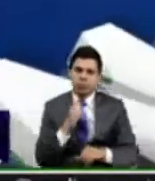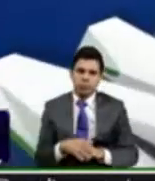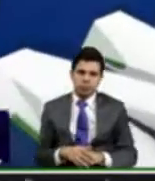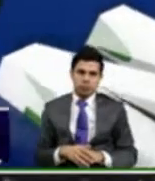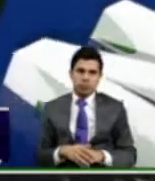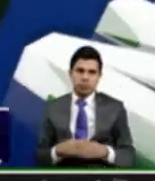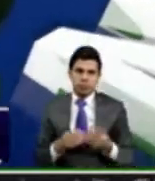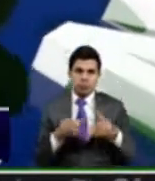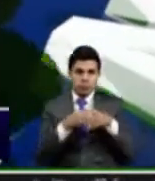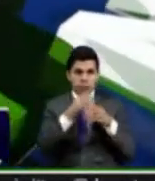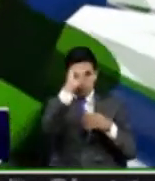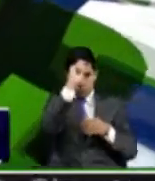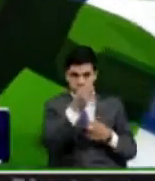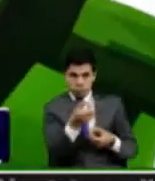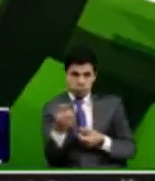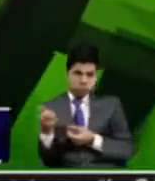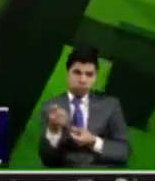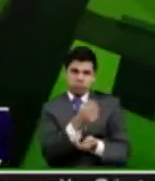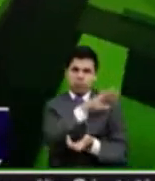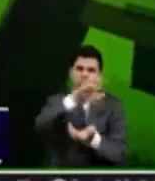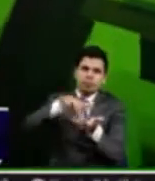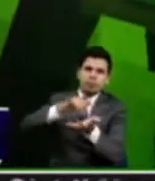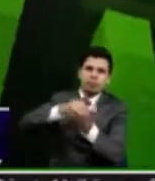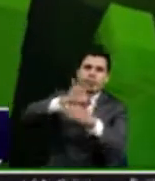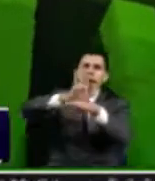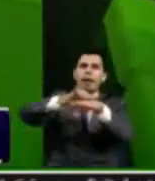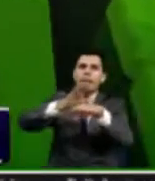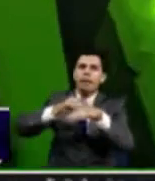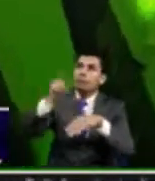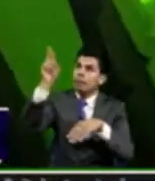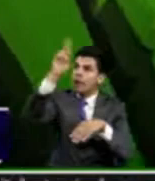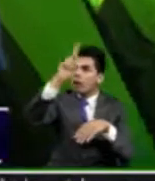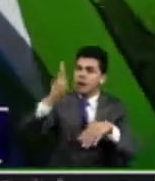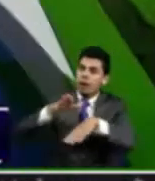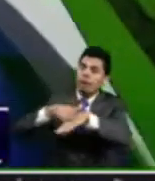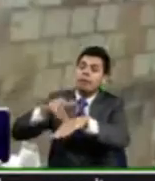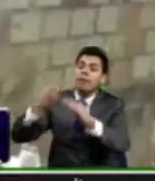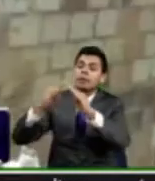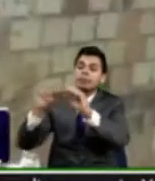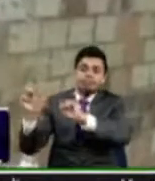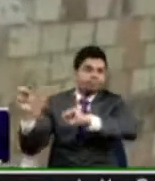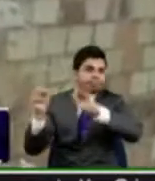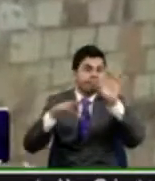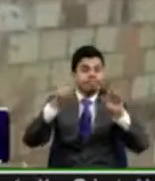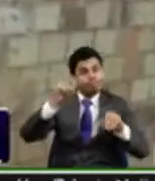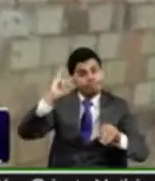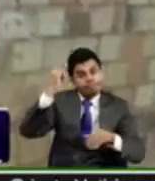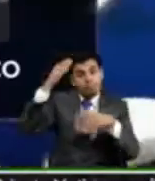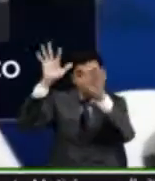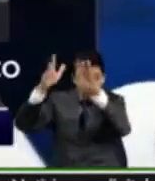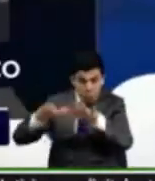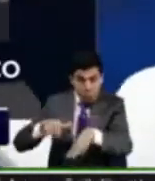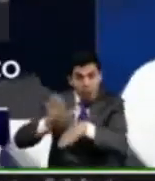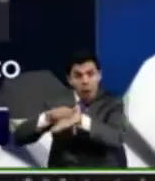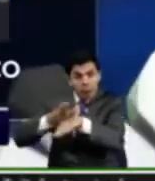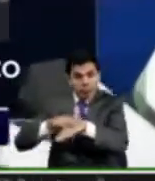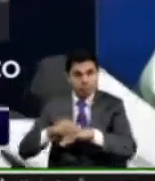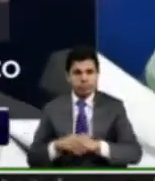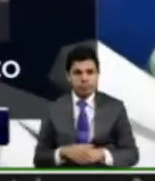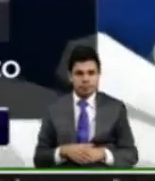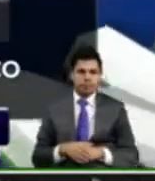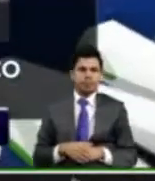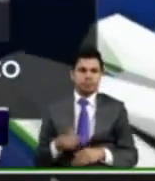El cuerpo de bomberos en San Gil realizó la inspección notificando a sus dueños para que desalojaran lo antes posible ante el riesgo de derrumbe. Se